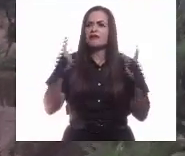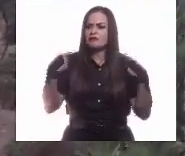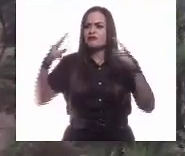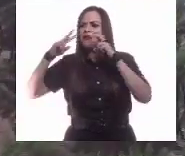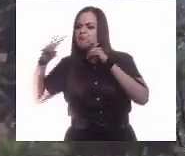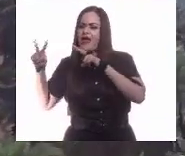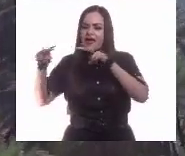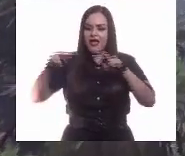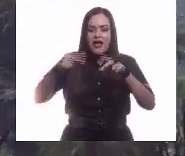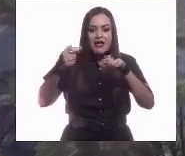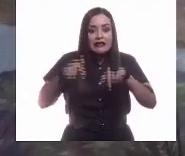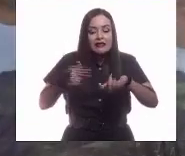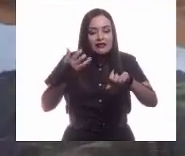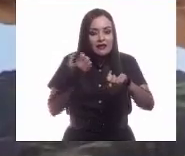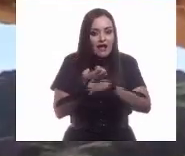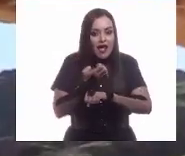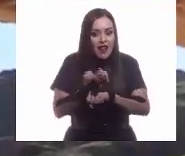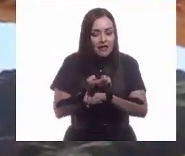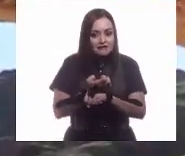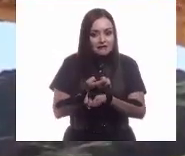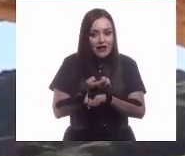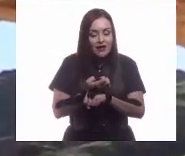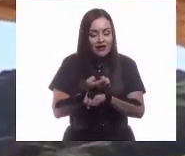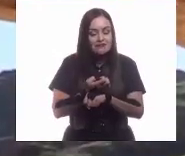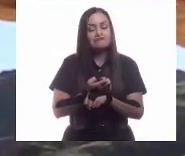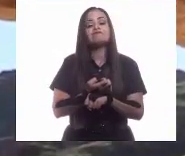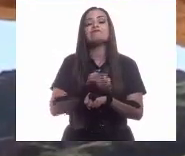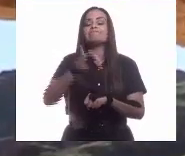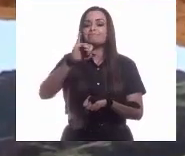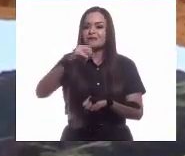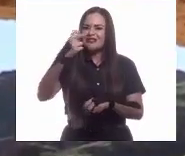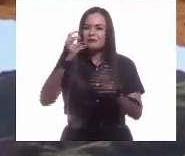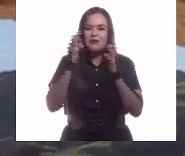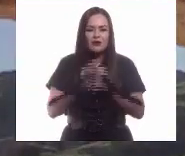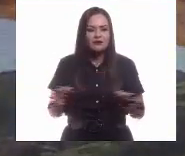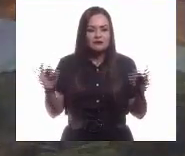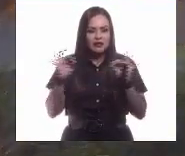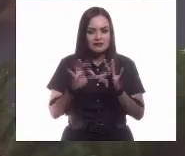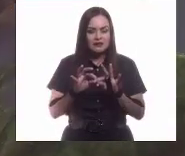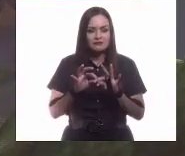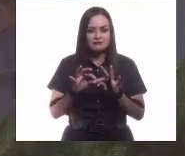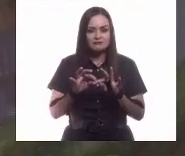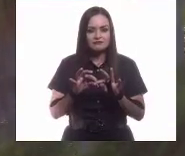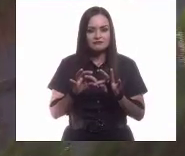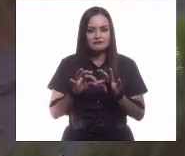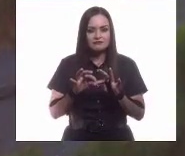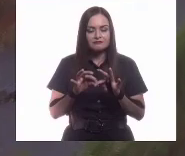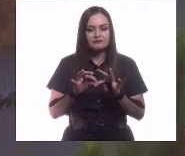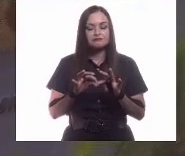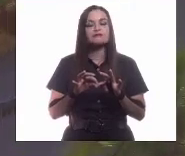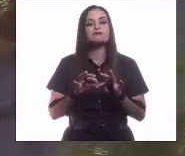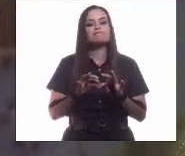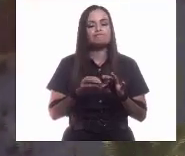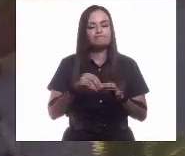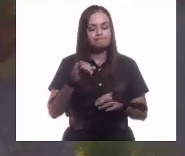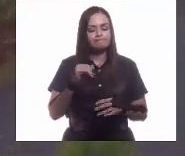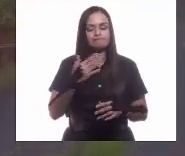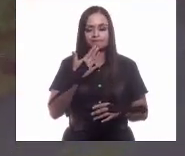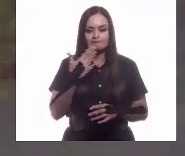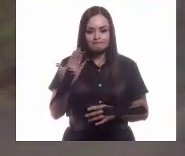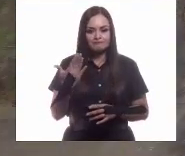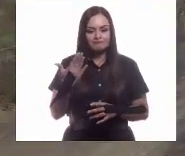decidieron hacer del desierto y el mar su hogar. El otro México que describiera Fernando